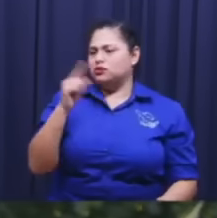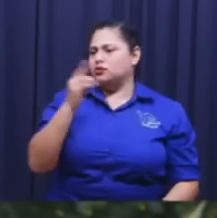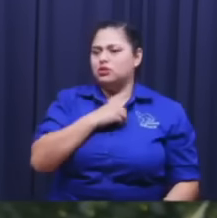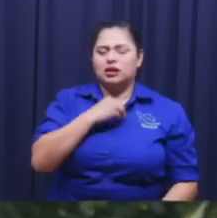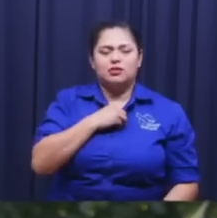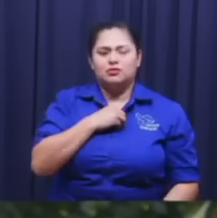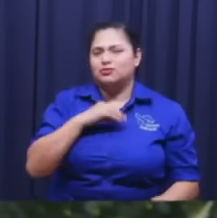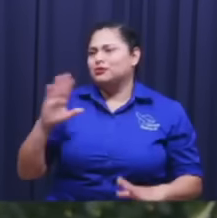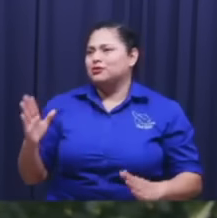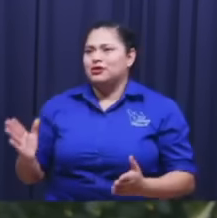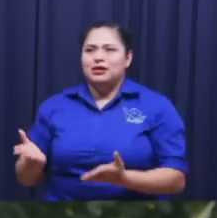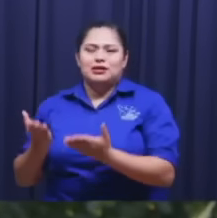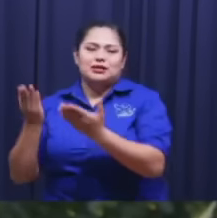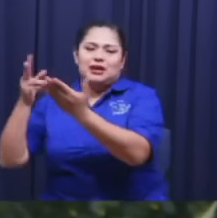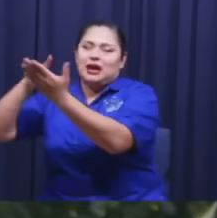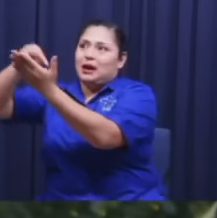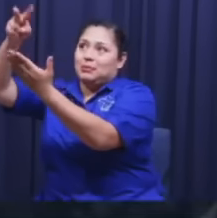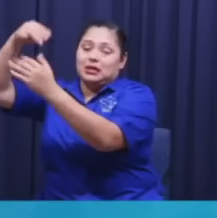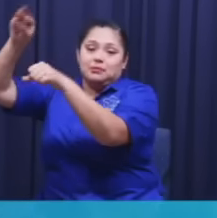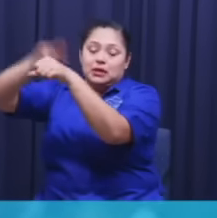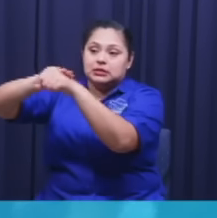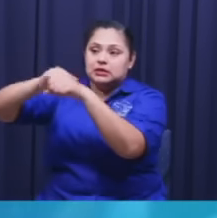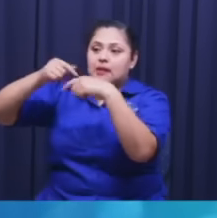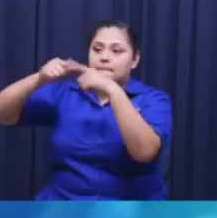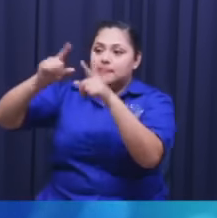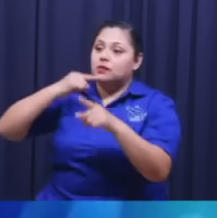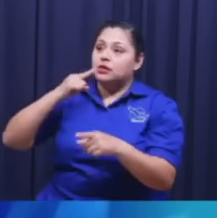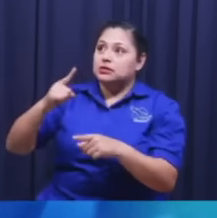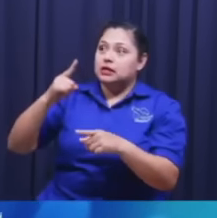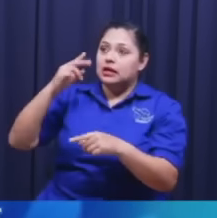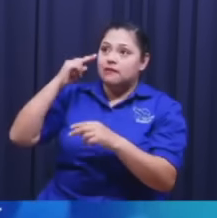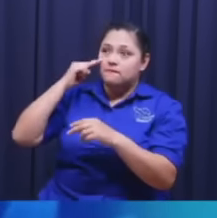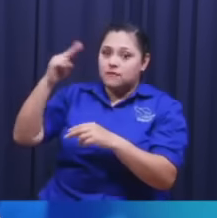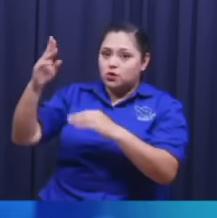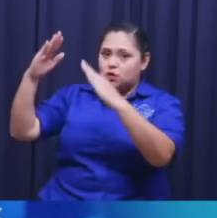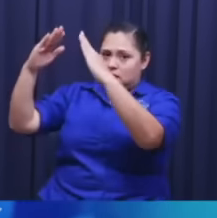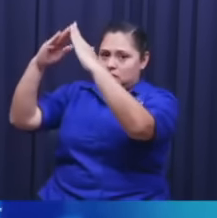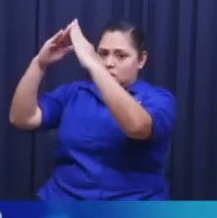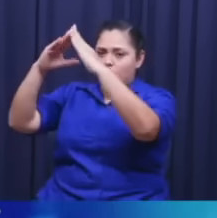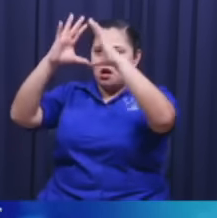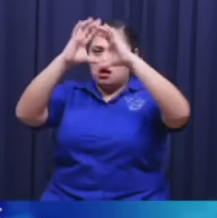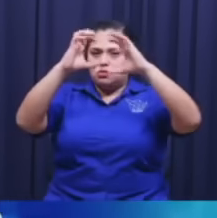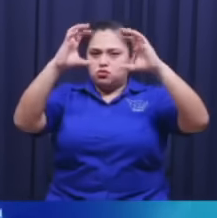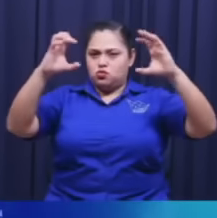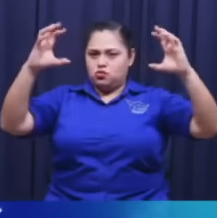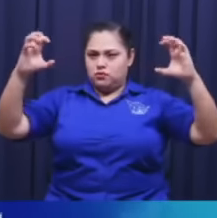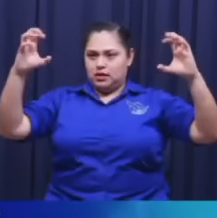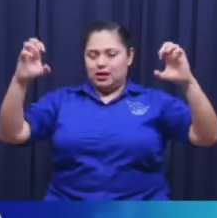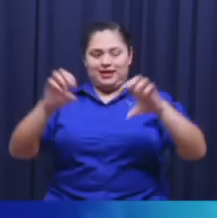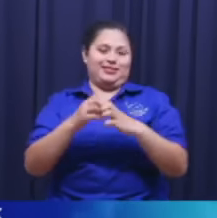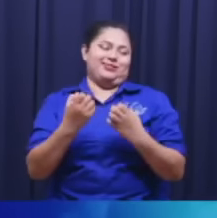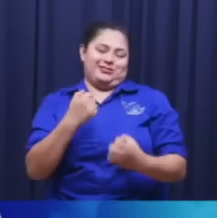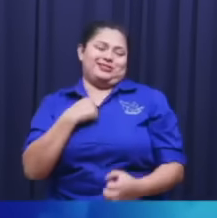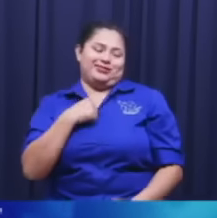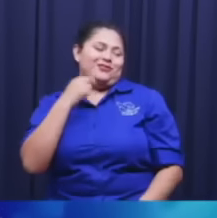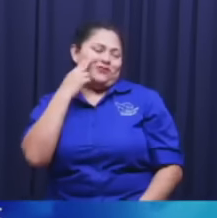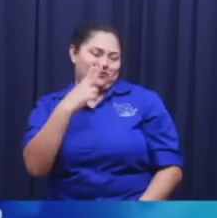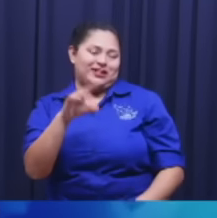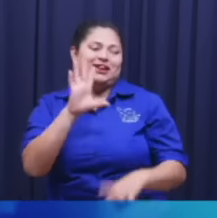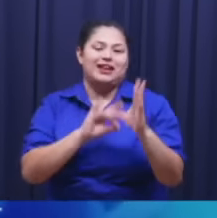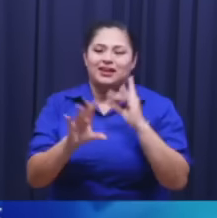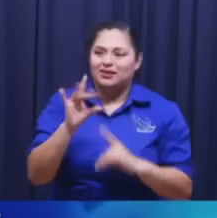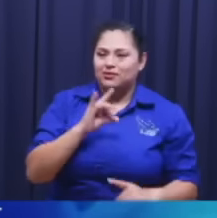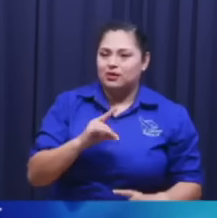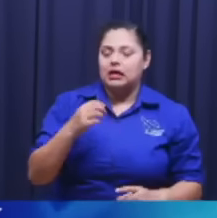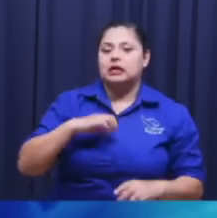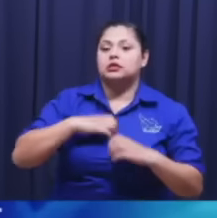Se quedó viendo una nubecita. Ah, pues por lo menos le digo que vi algo. Y